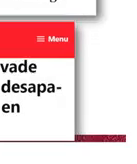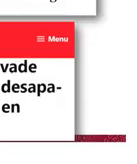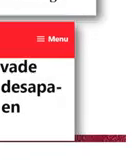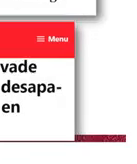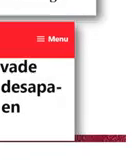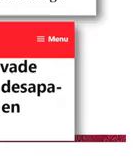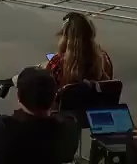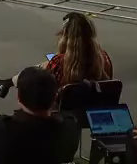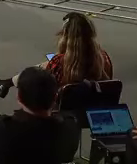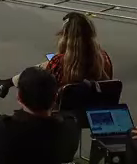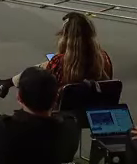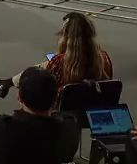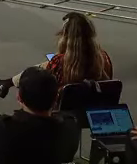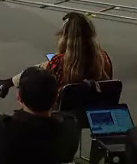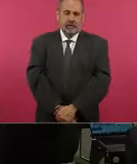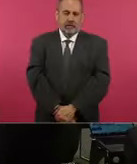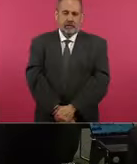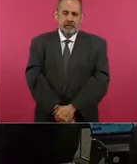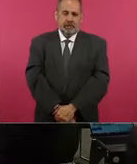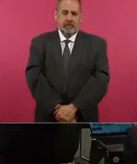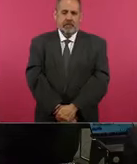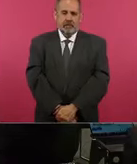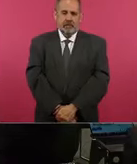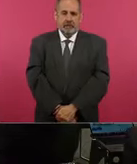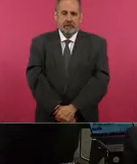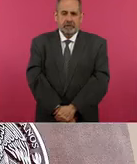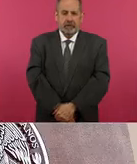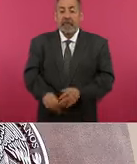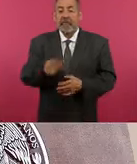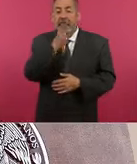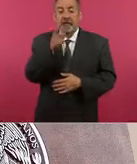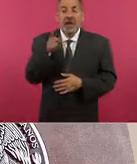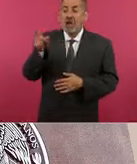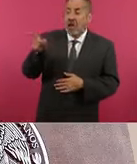cambio, contó un chiste y se rió en son de burla, lo